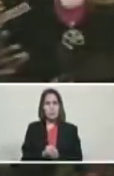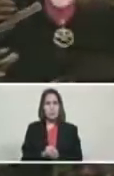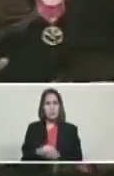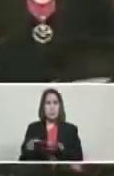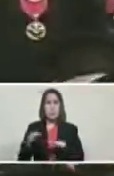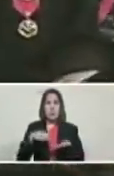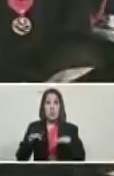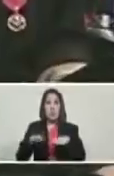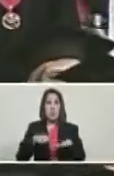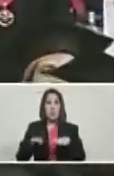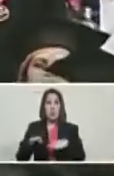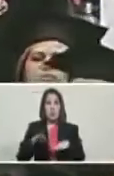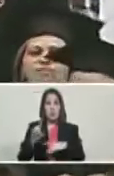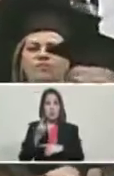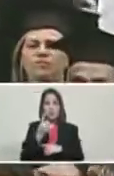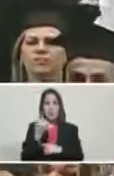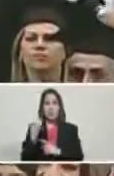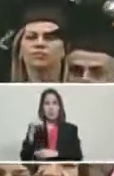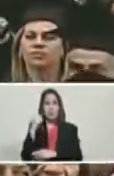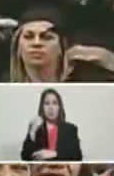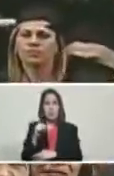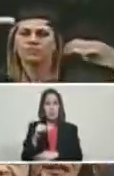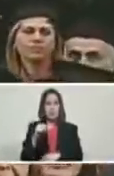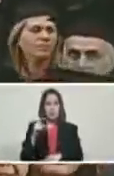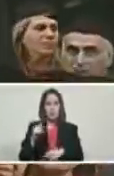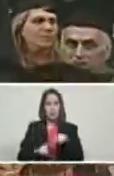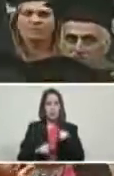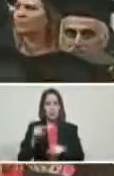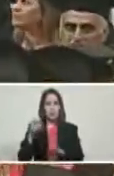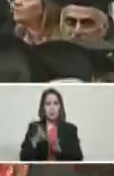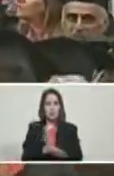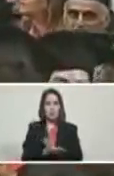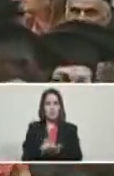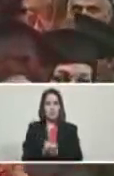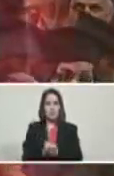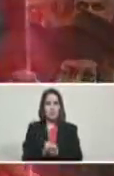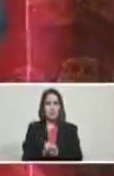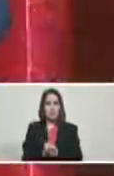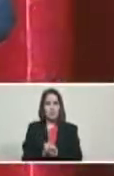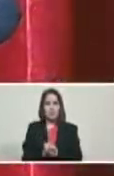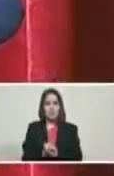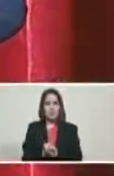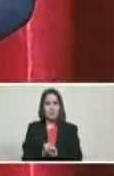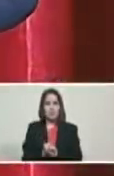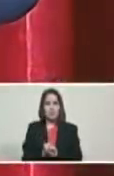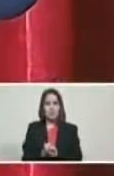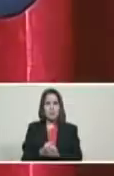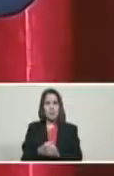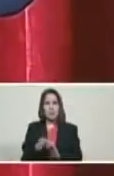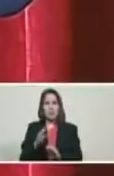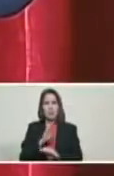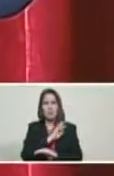Jueves primero de noviembre. Hoy la Fuerza Armada Nacional Bolivariana